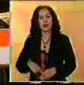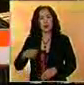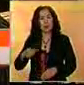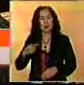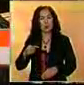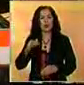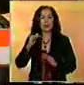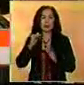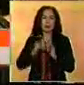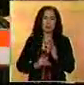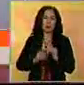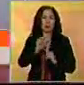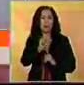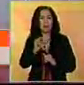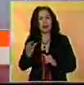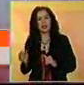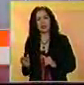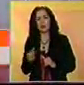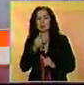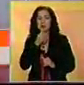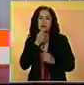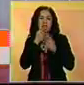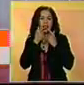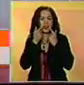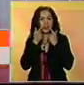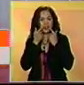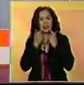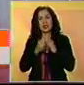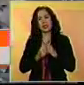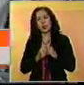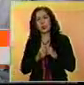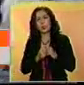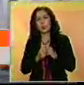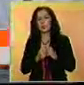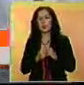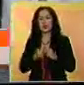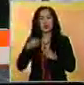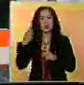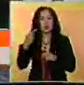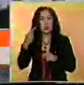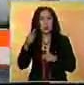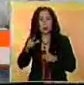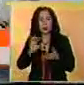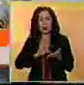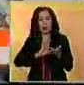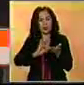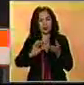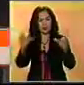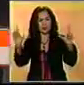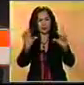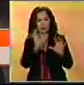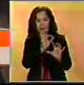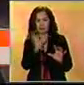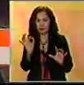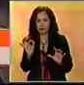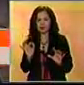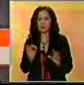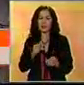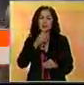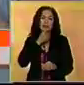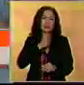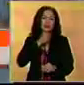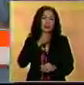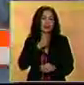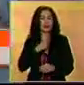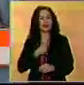Cada día son menos las personas que se conforman con mostrar una dentadura que dista mucho de la que a diario vemos en revistas y televisión. Se hace el